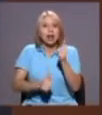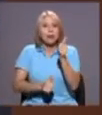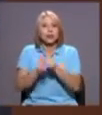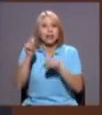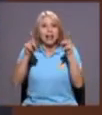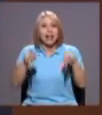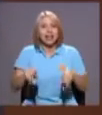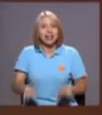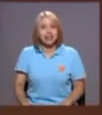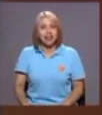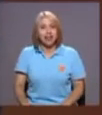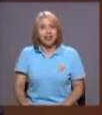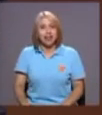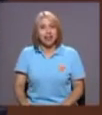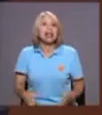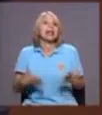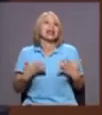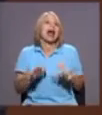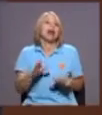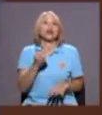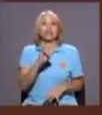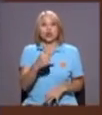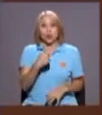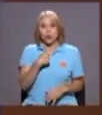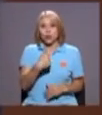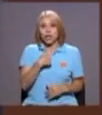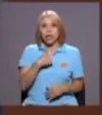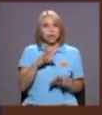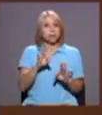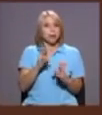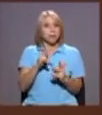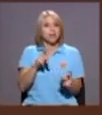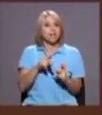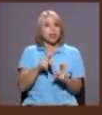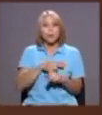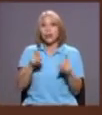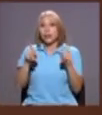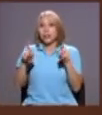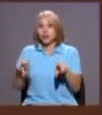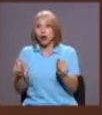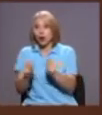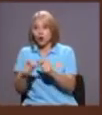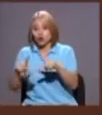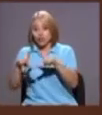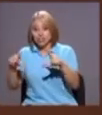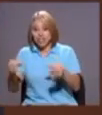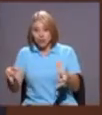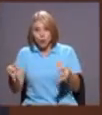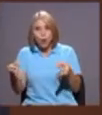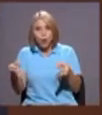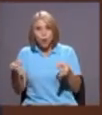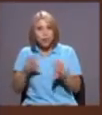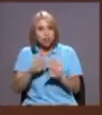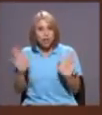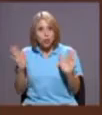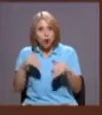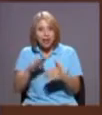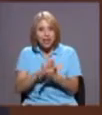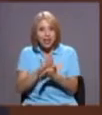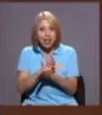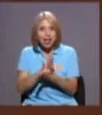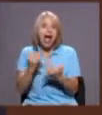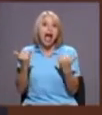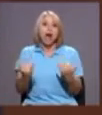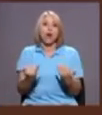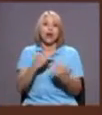lo tiene está perfecto, pero entonces llegaban con su recibo. Bueno, de pronto ya no habían recibos físicos, habían recibos electrónicos.